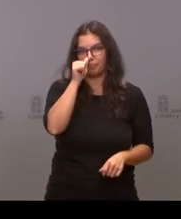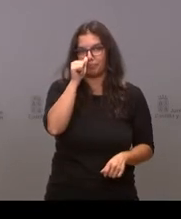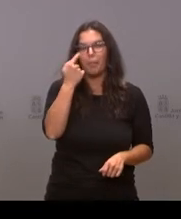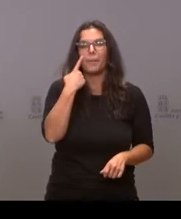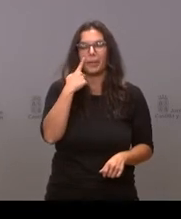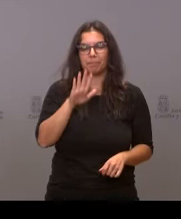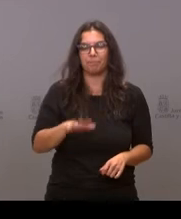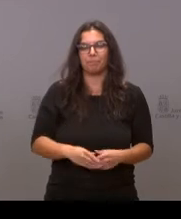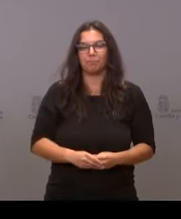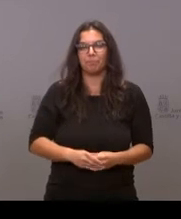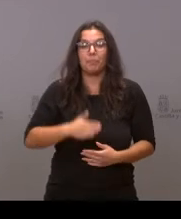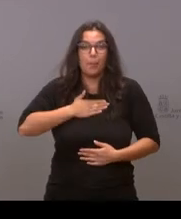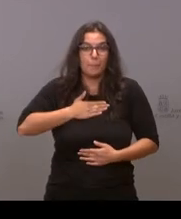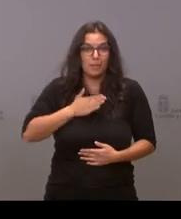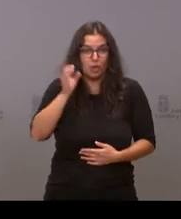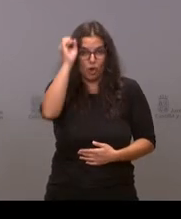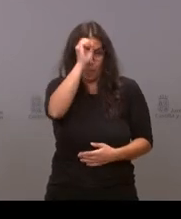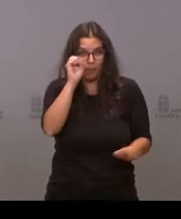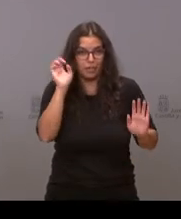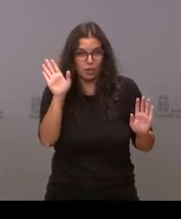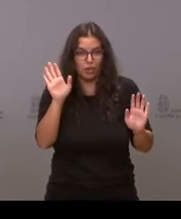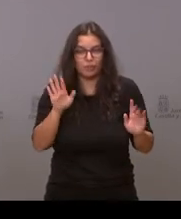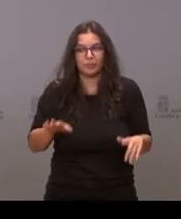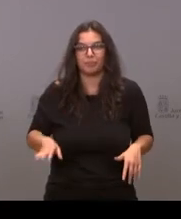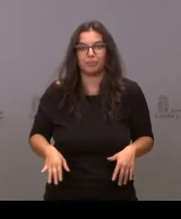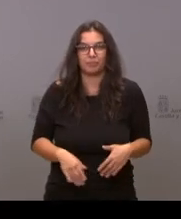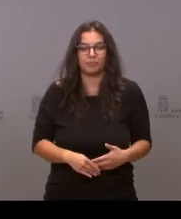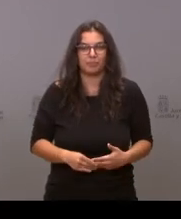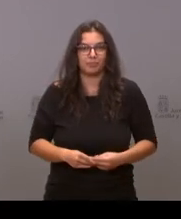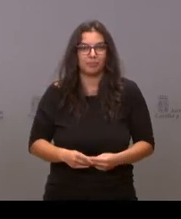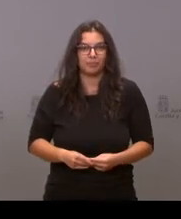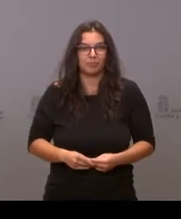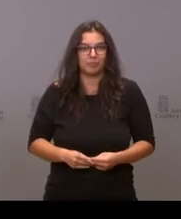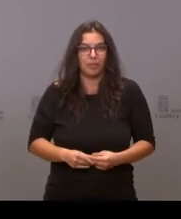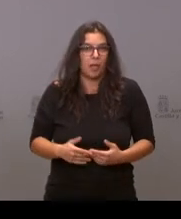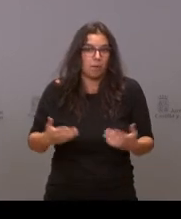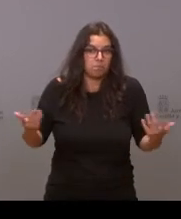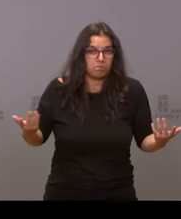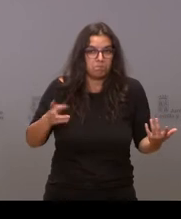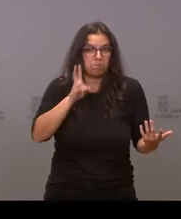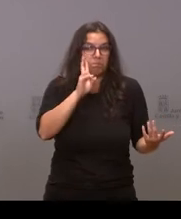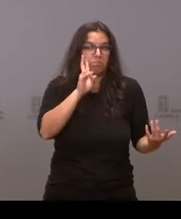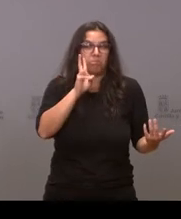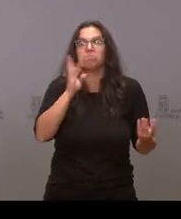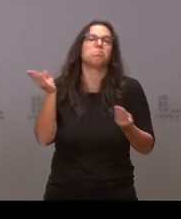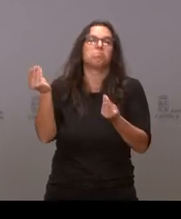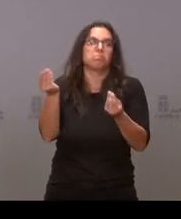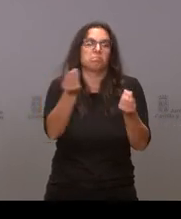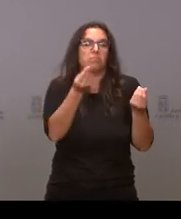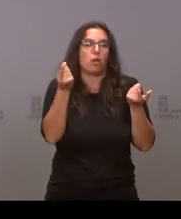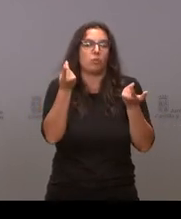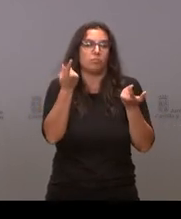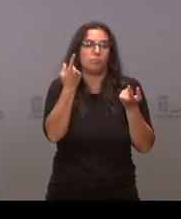yo mi opinión sometida a todo el mundo y por lo que he visto por distintos